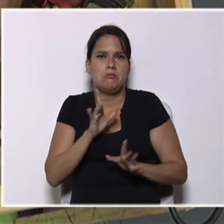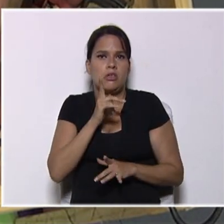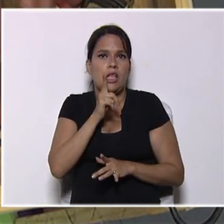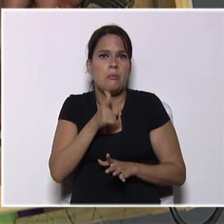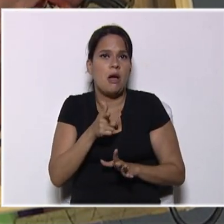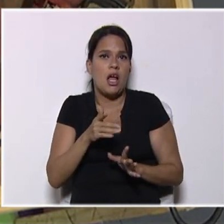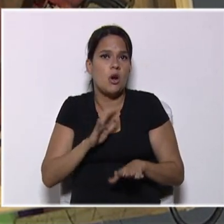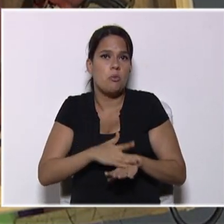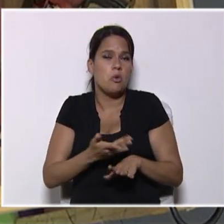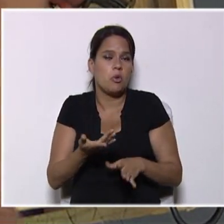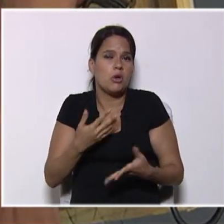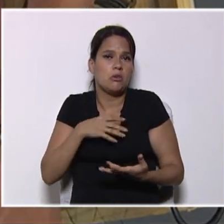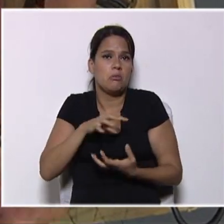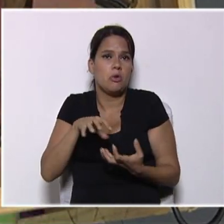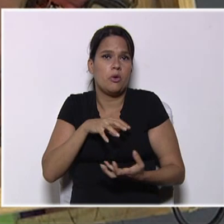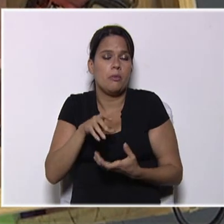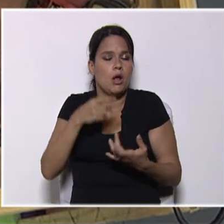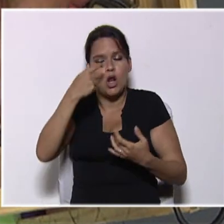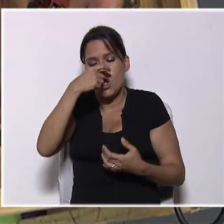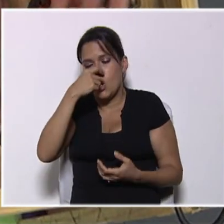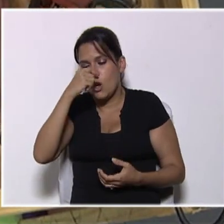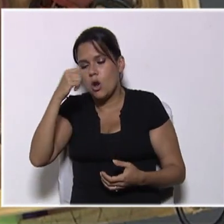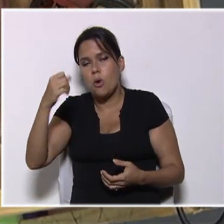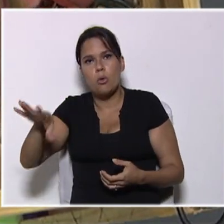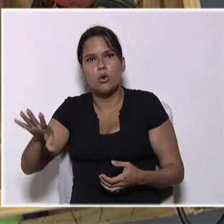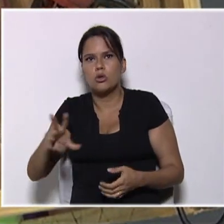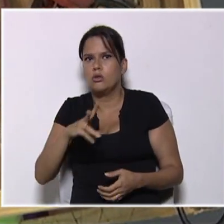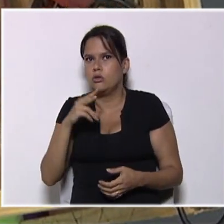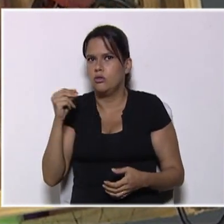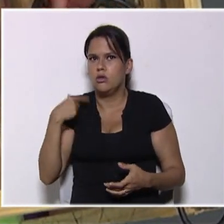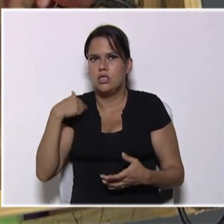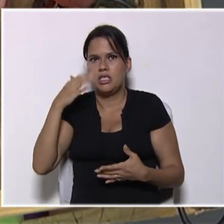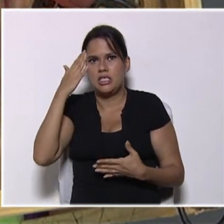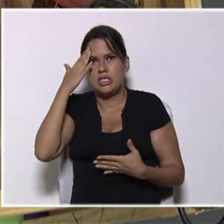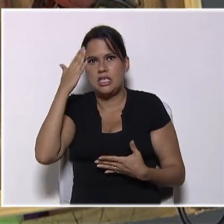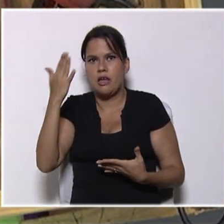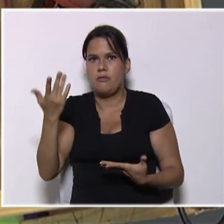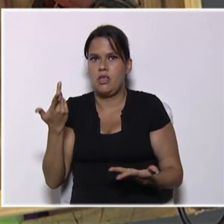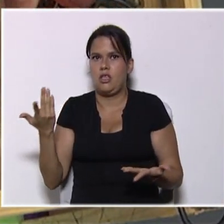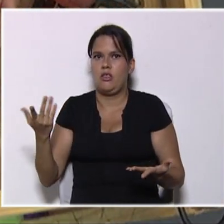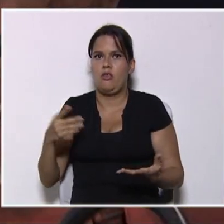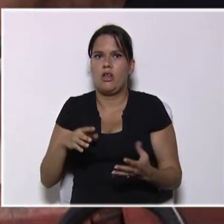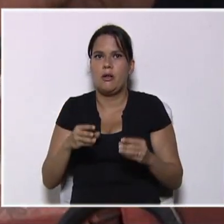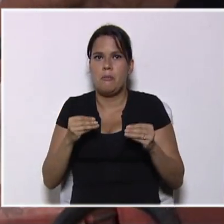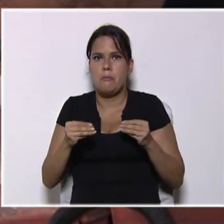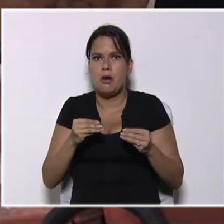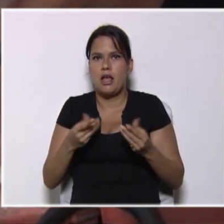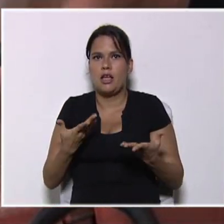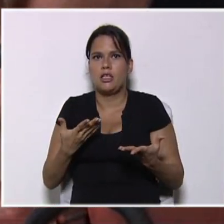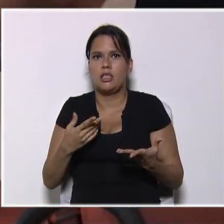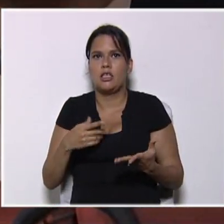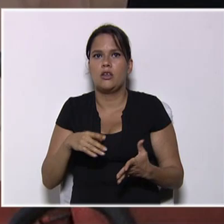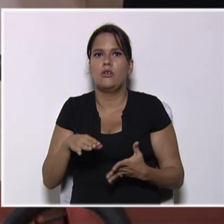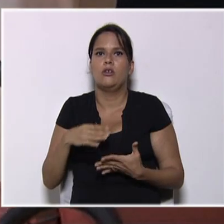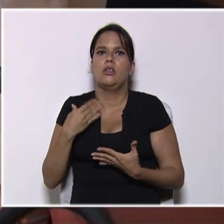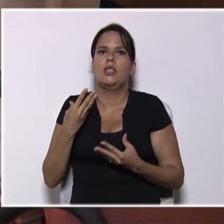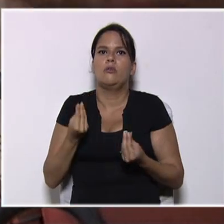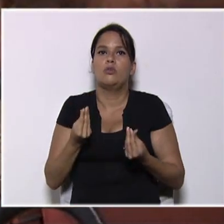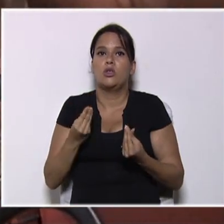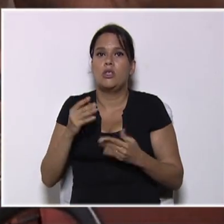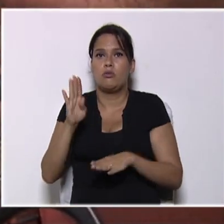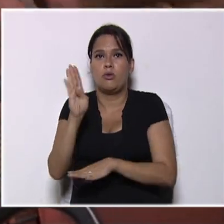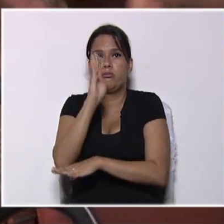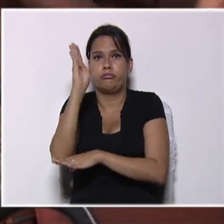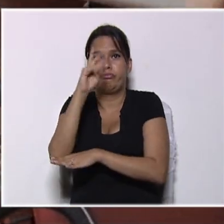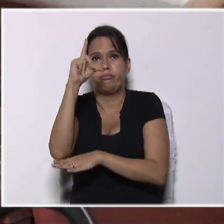por algún defecto que tuvo, lo desecho, lo boto, sabiendo que el plástico tarda mucho tiempo en biodegradarse, que el metal que está interno también